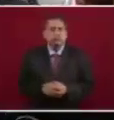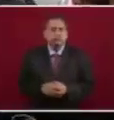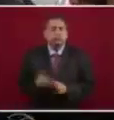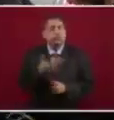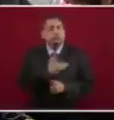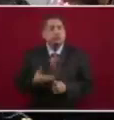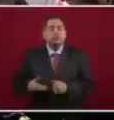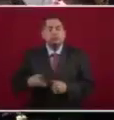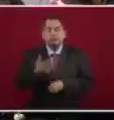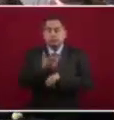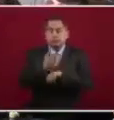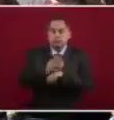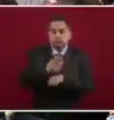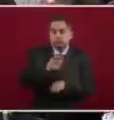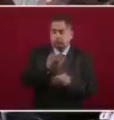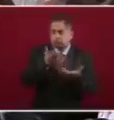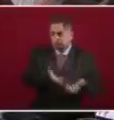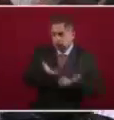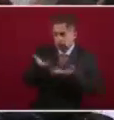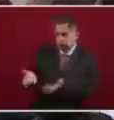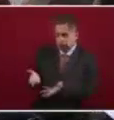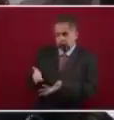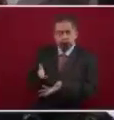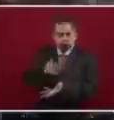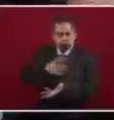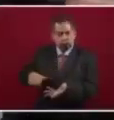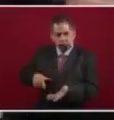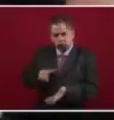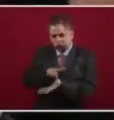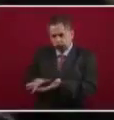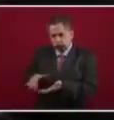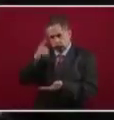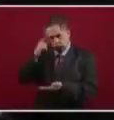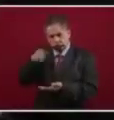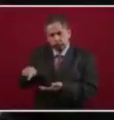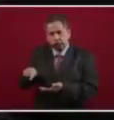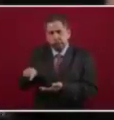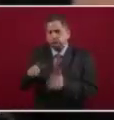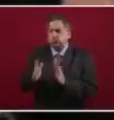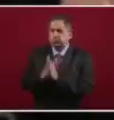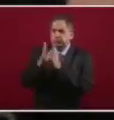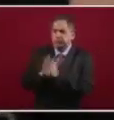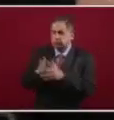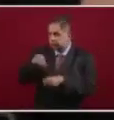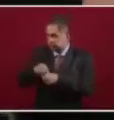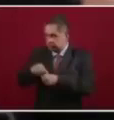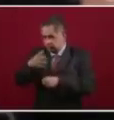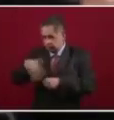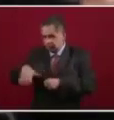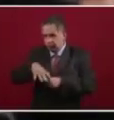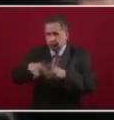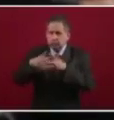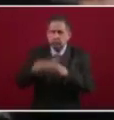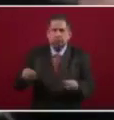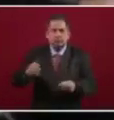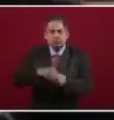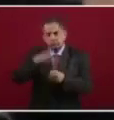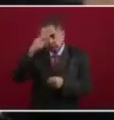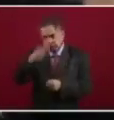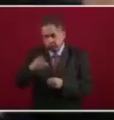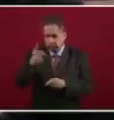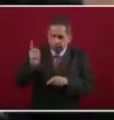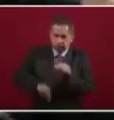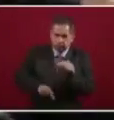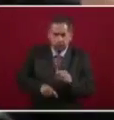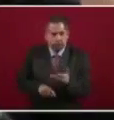presidente norteamericano ofrece el apoyo de su gobierno para participar en la exterminación de los cárteles de la droga en México.